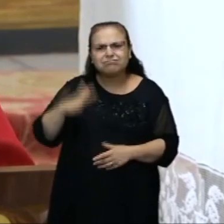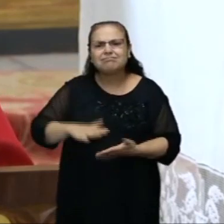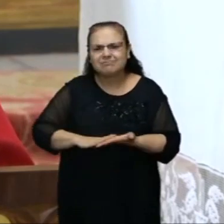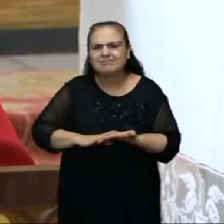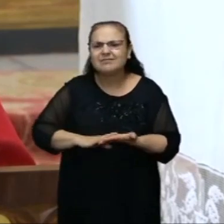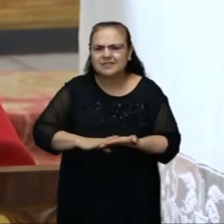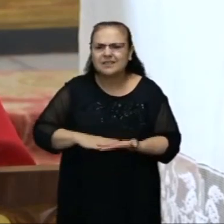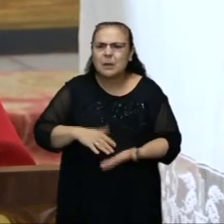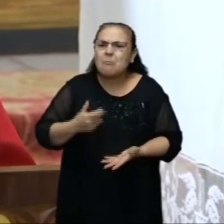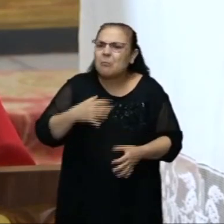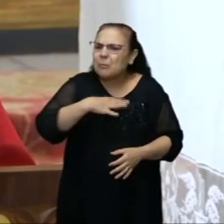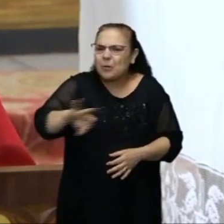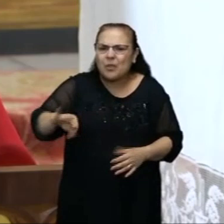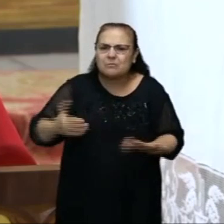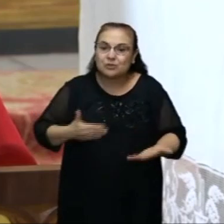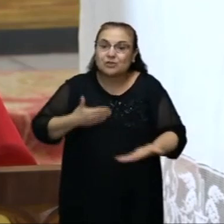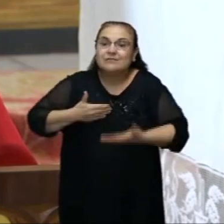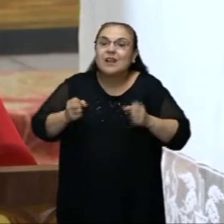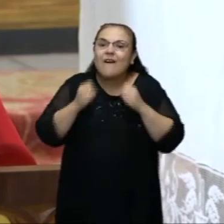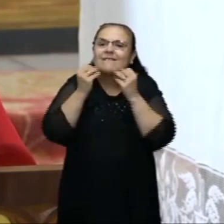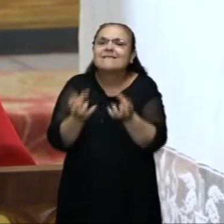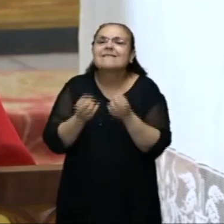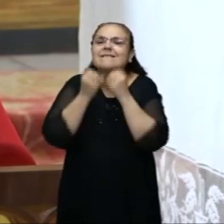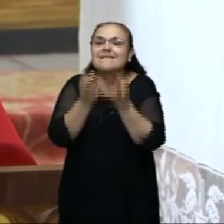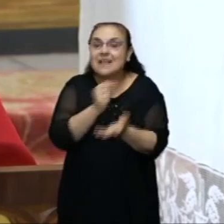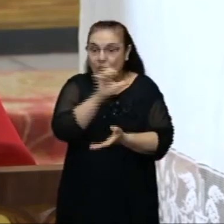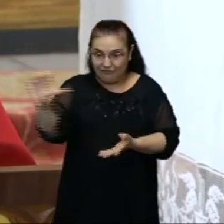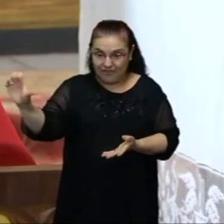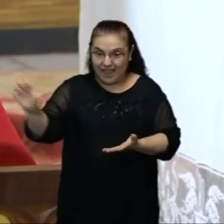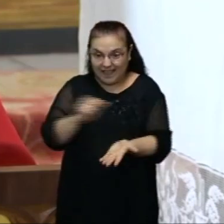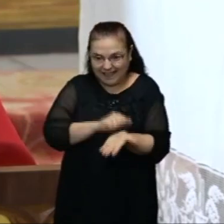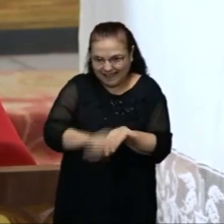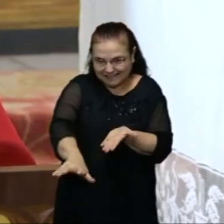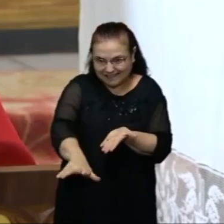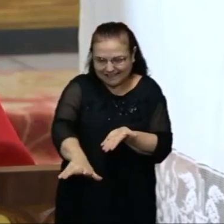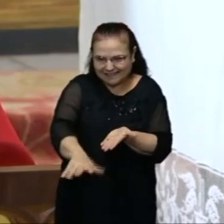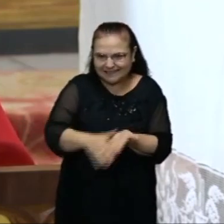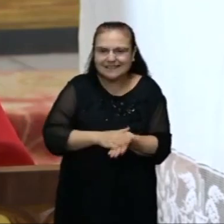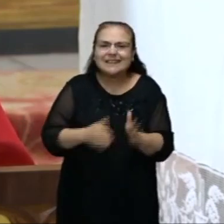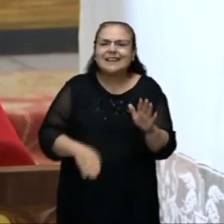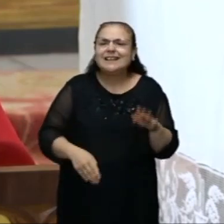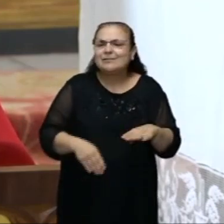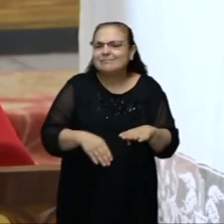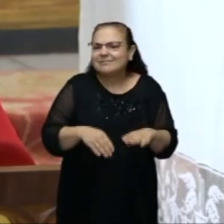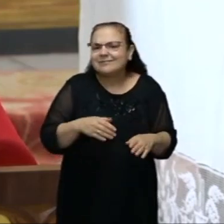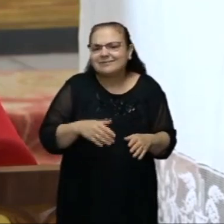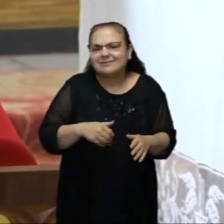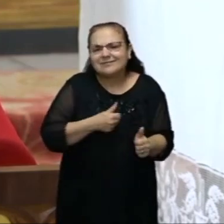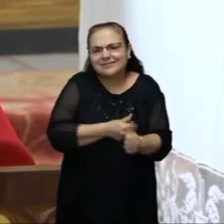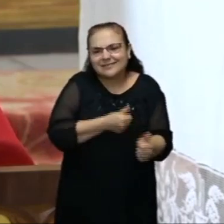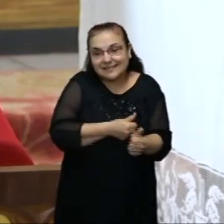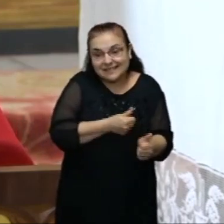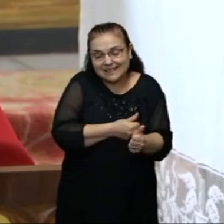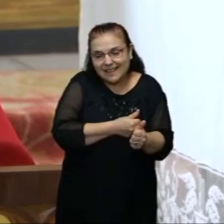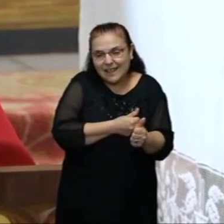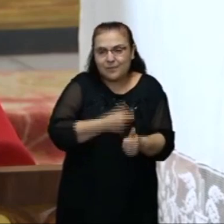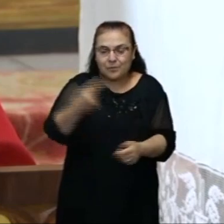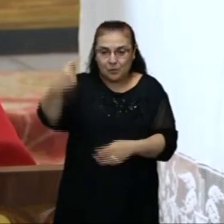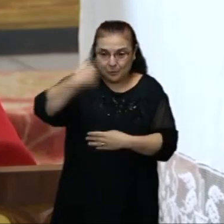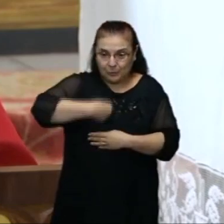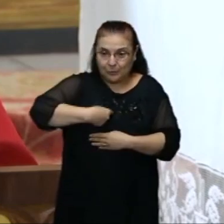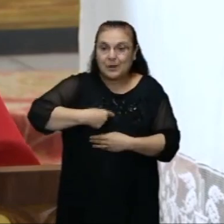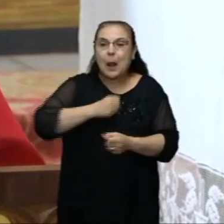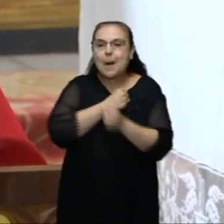transmitir la fe que tenemos de forma gratuita, siguiendo el mandato del amor